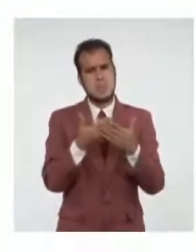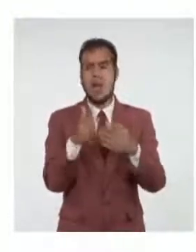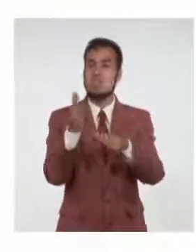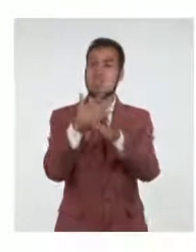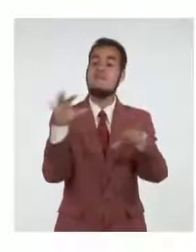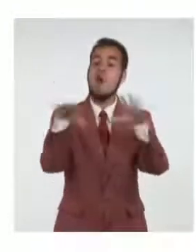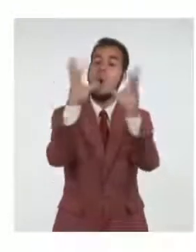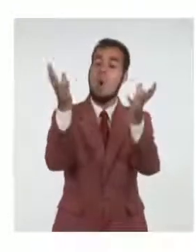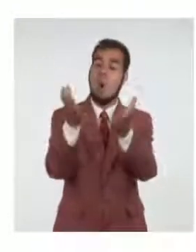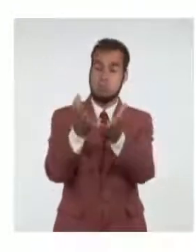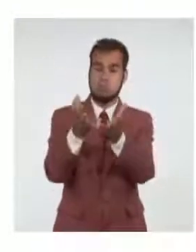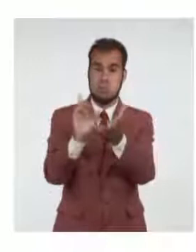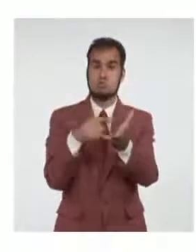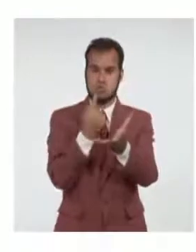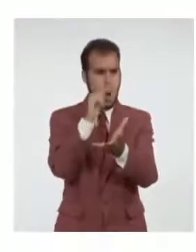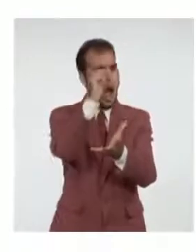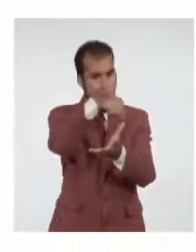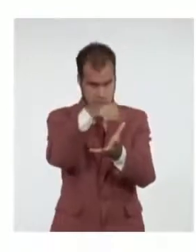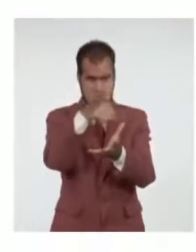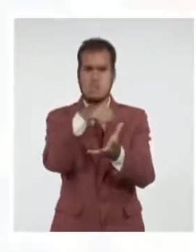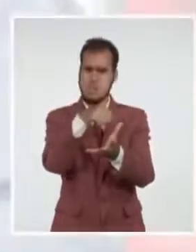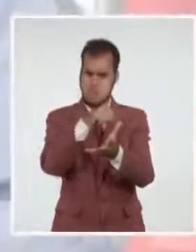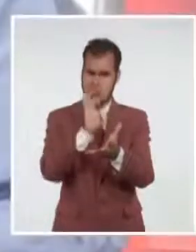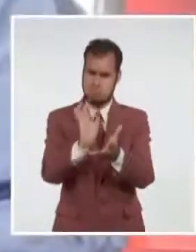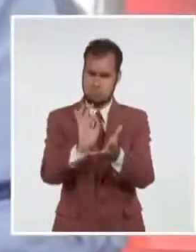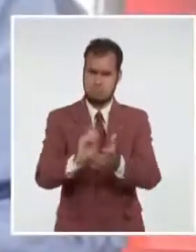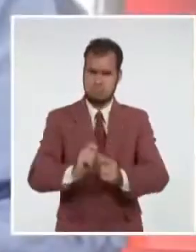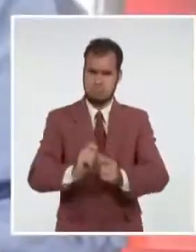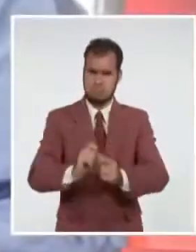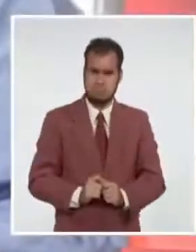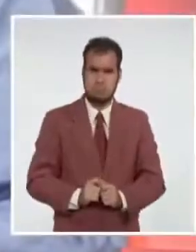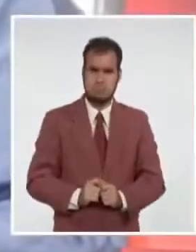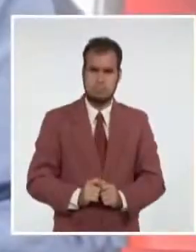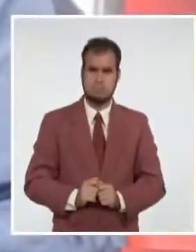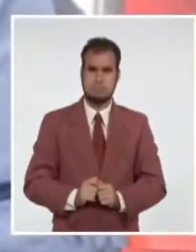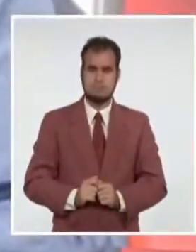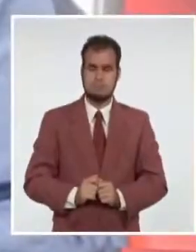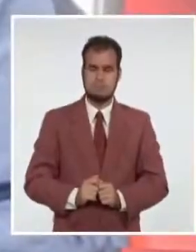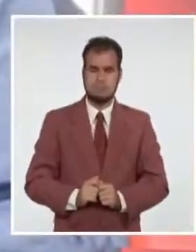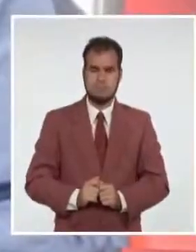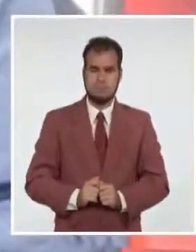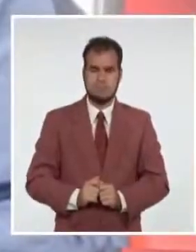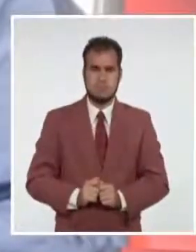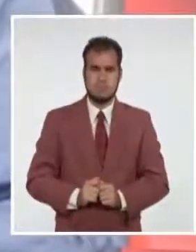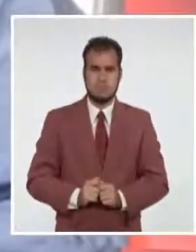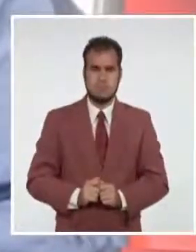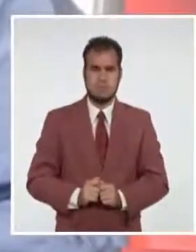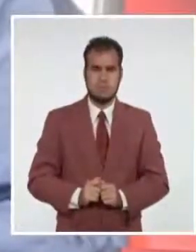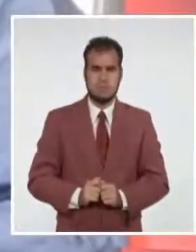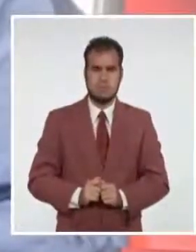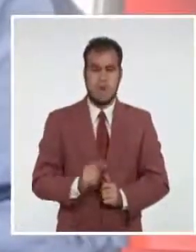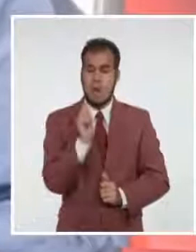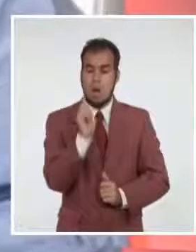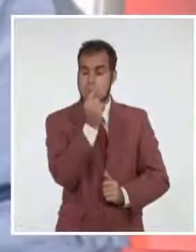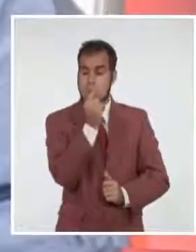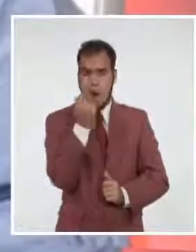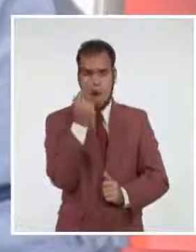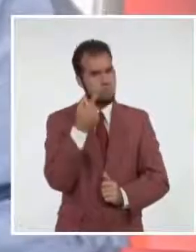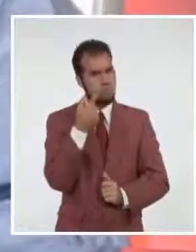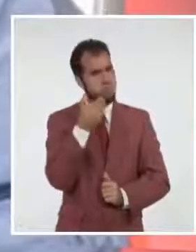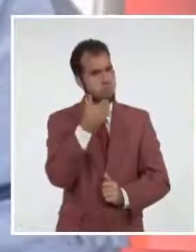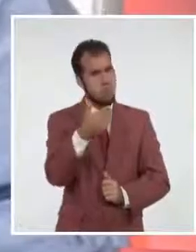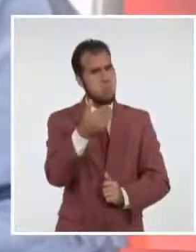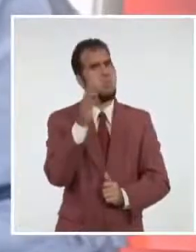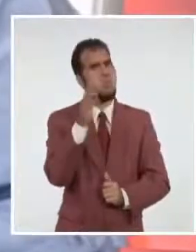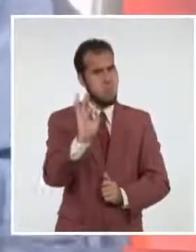nosotros tenemos aquí también, que es extremadamente efectivo desde el punto de vista del